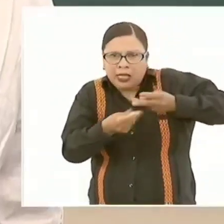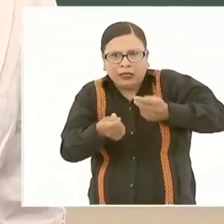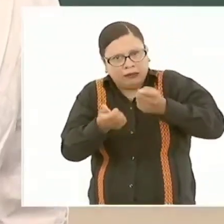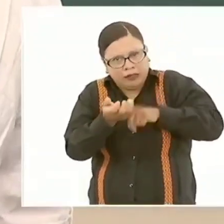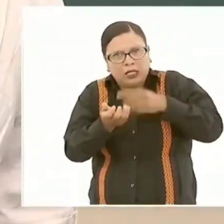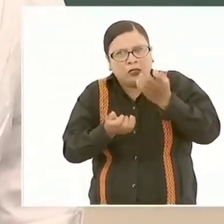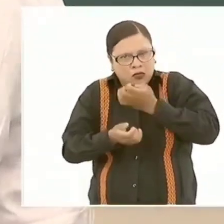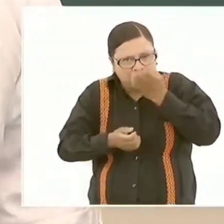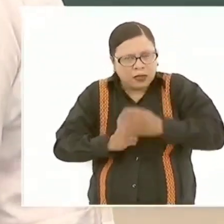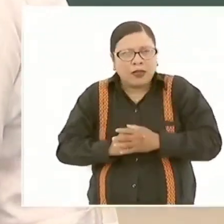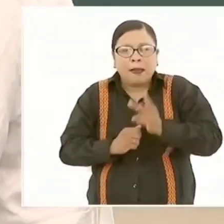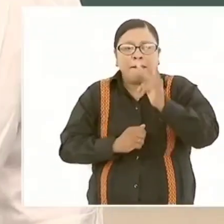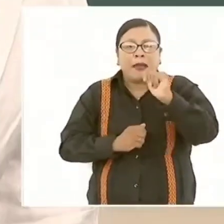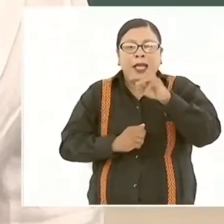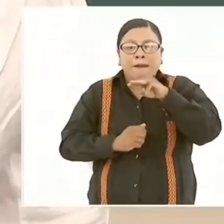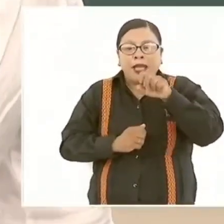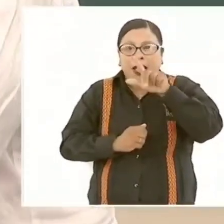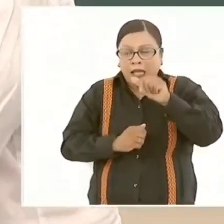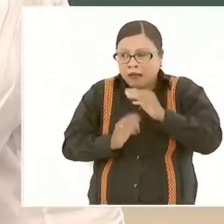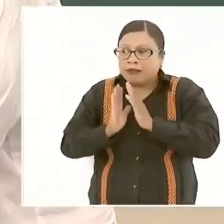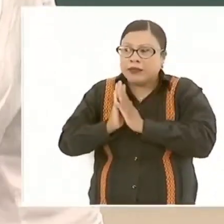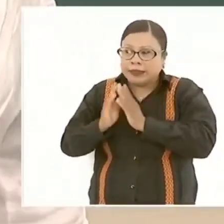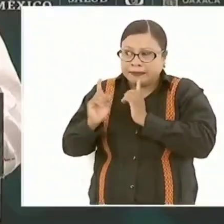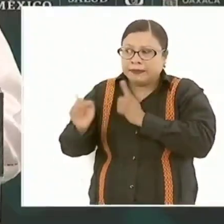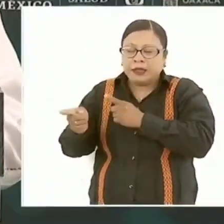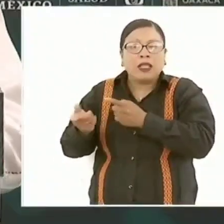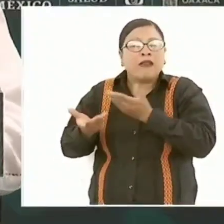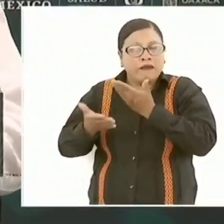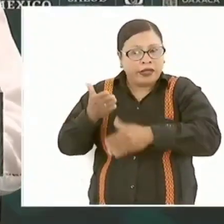le digo esto a Pamela porque todavía no